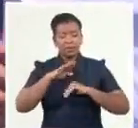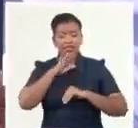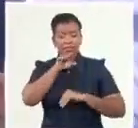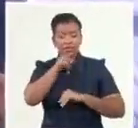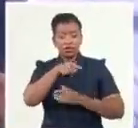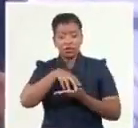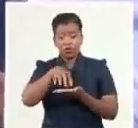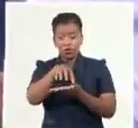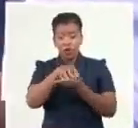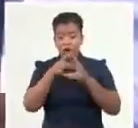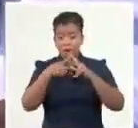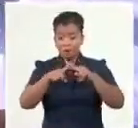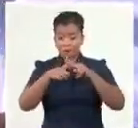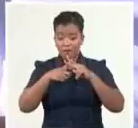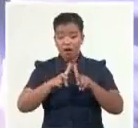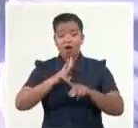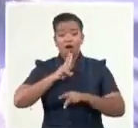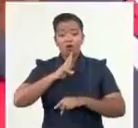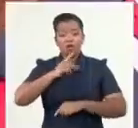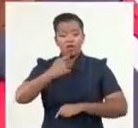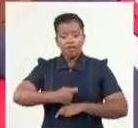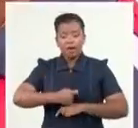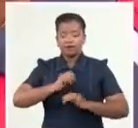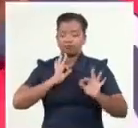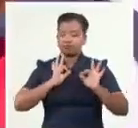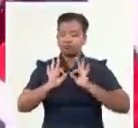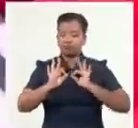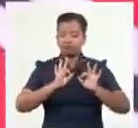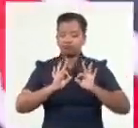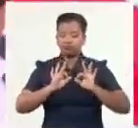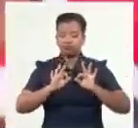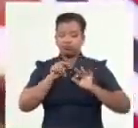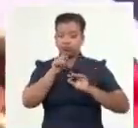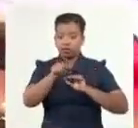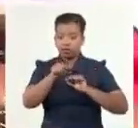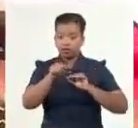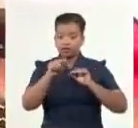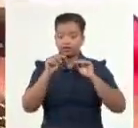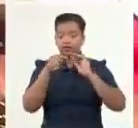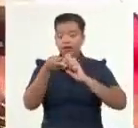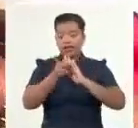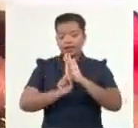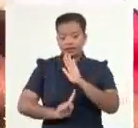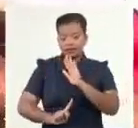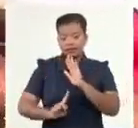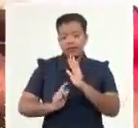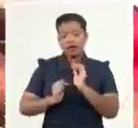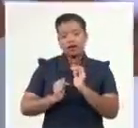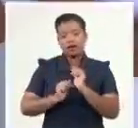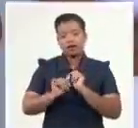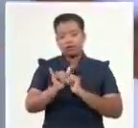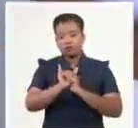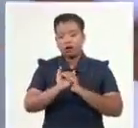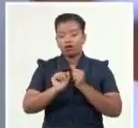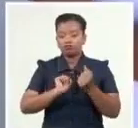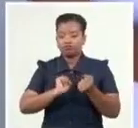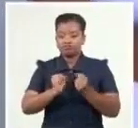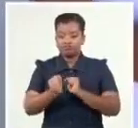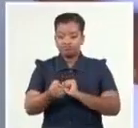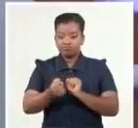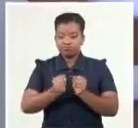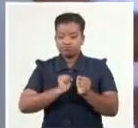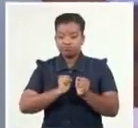centros deben ser protegidos con grupos de generación de electricidad que puedan entrar en caso